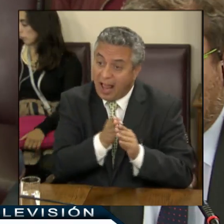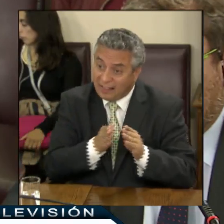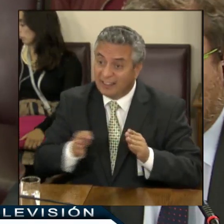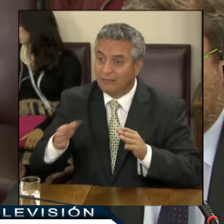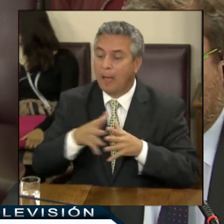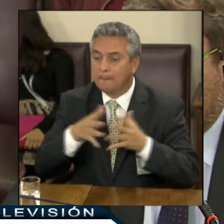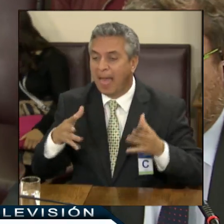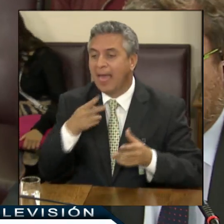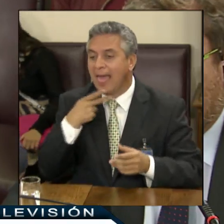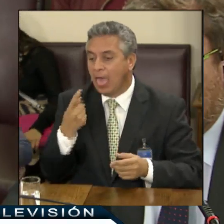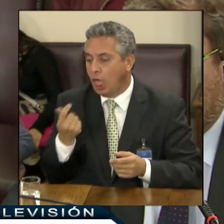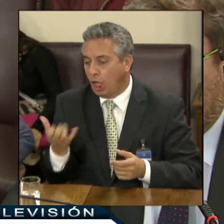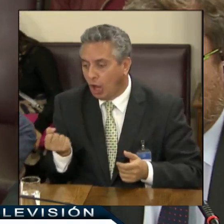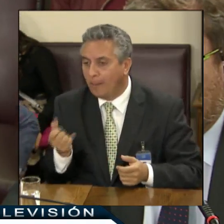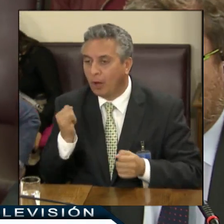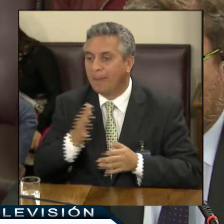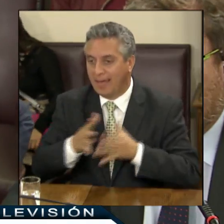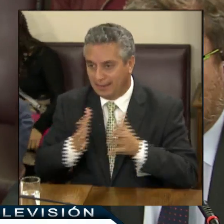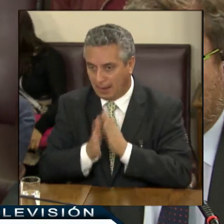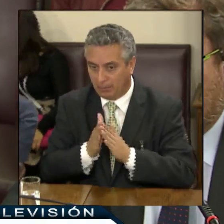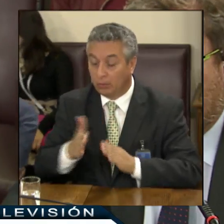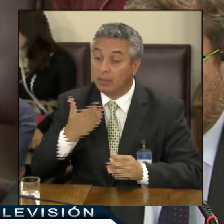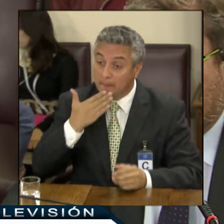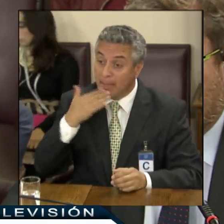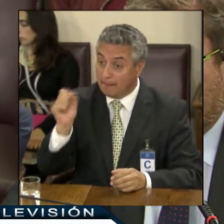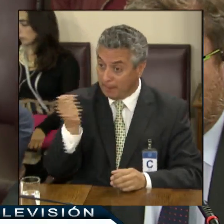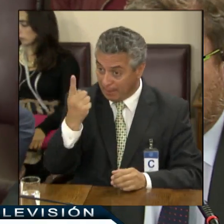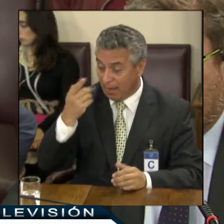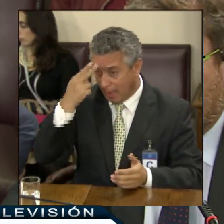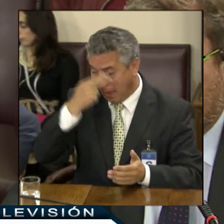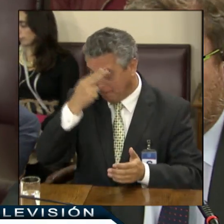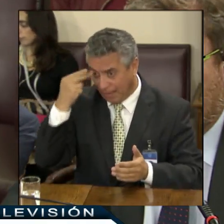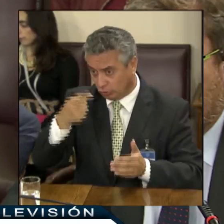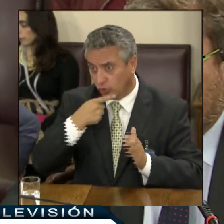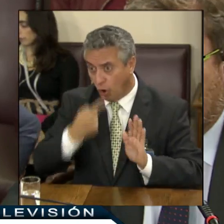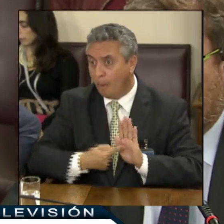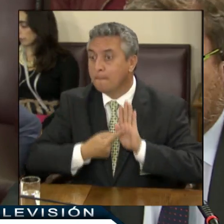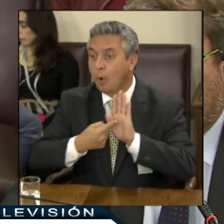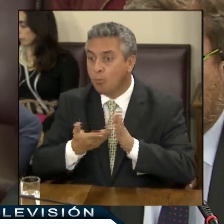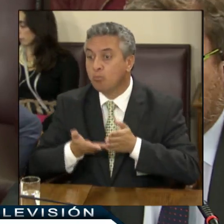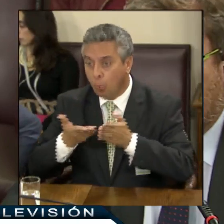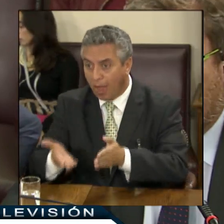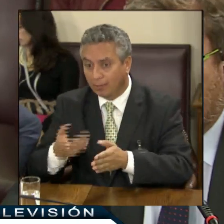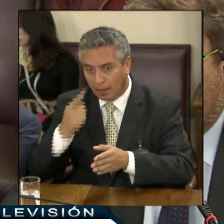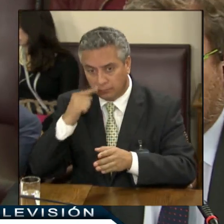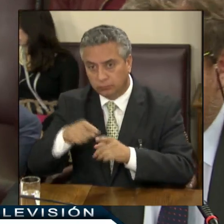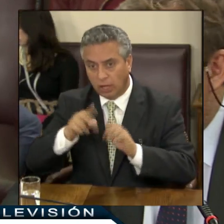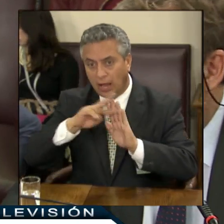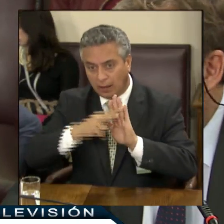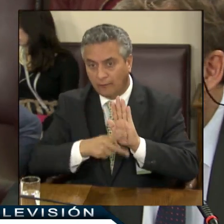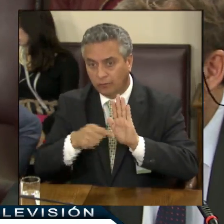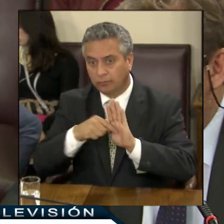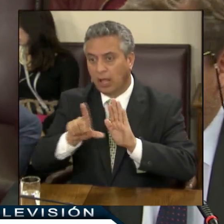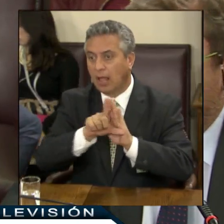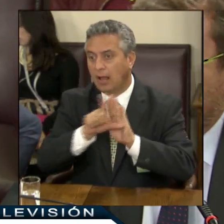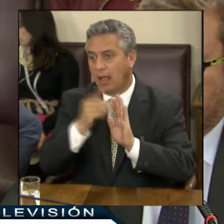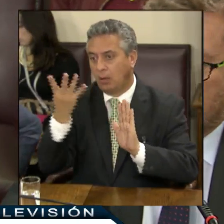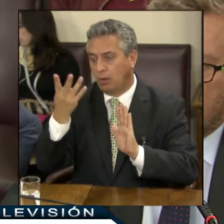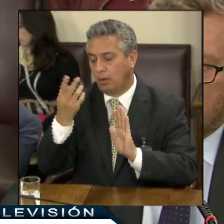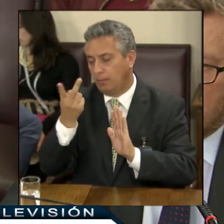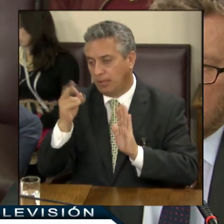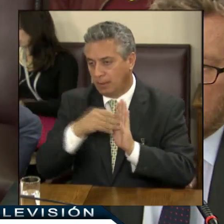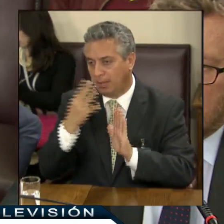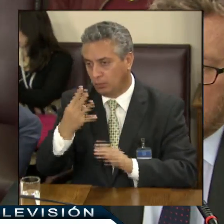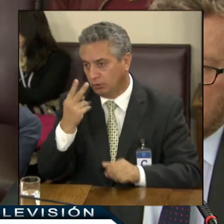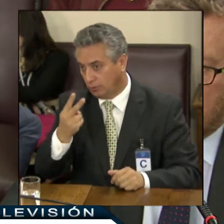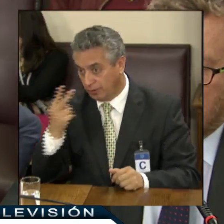más económico lo más rápido también con fecha 1 de marzo les presentamos nuestra propuesta que coincidimos en cuanto a la reforma de la ley 2422